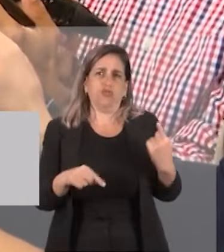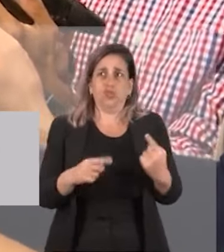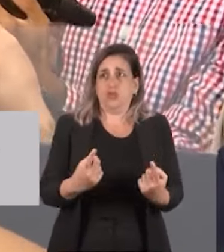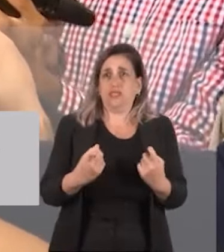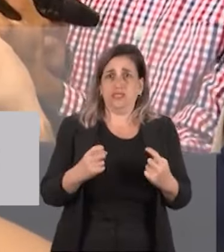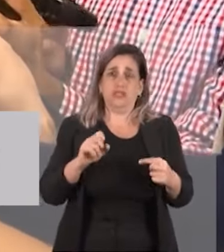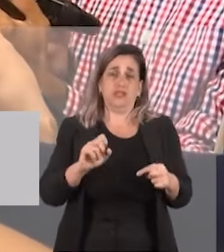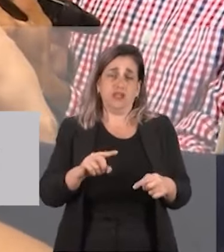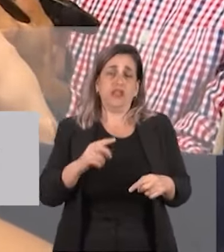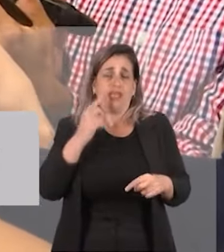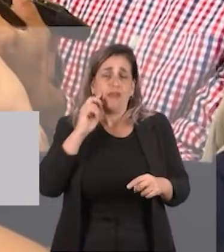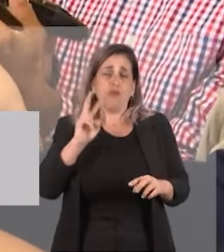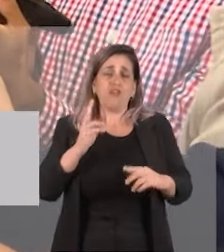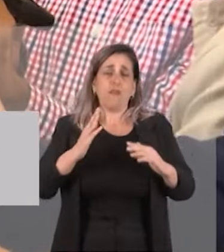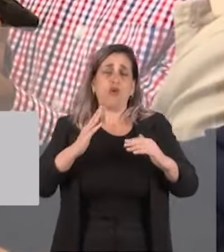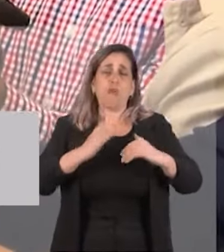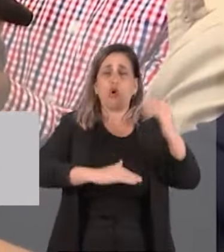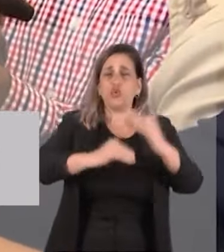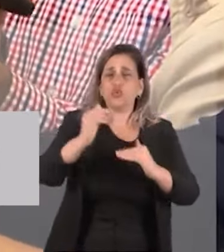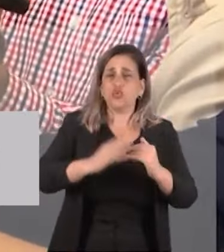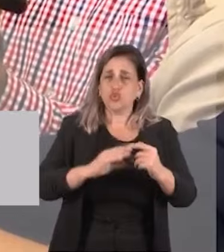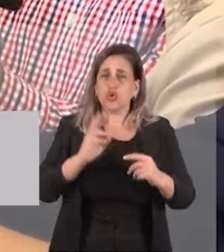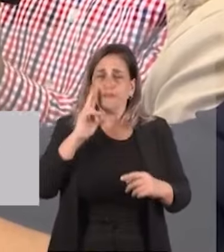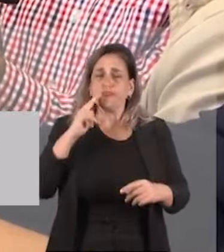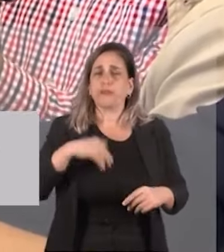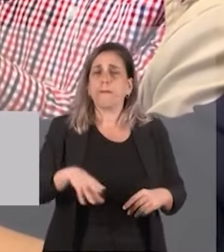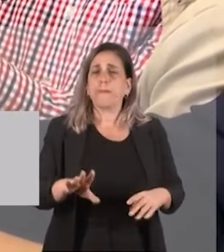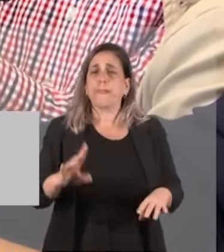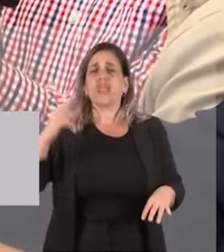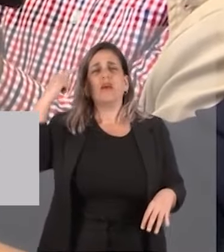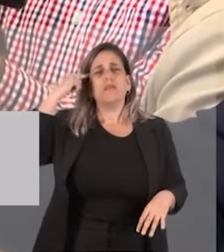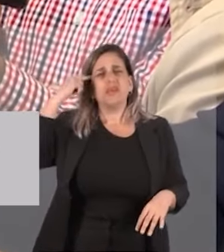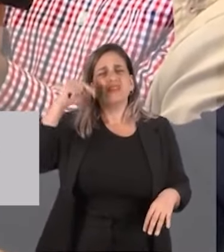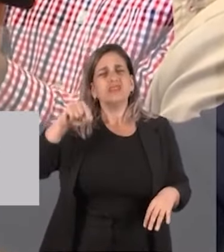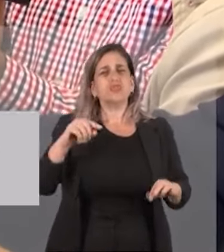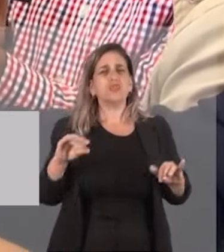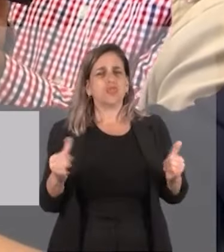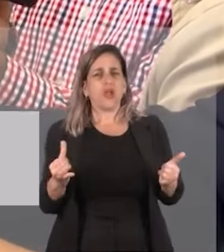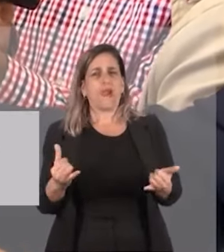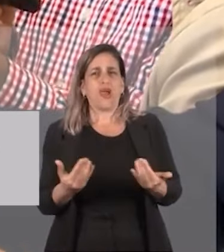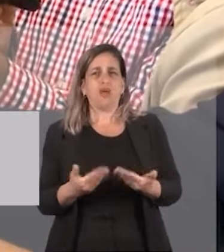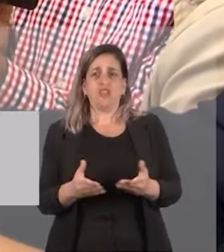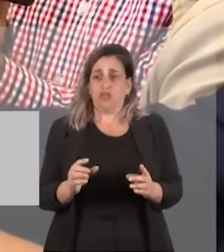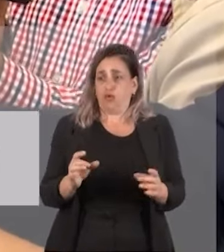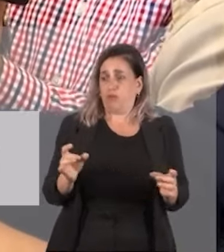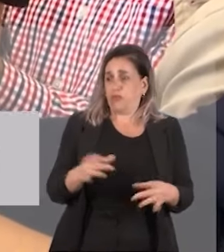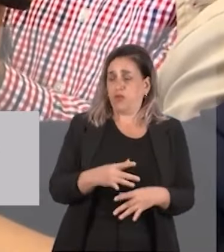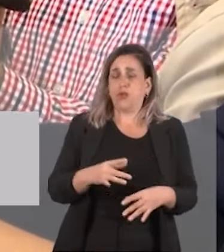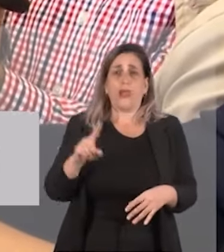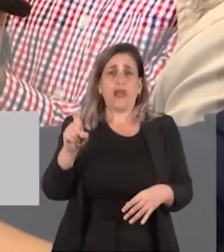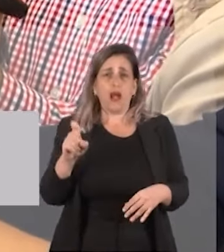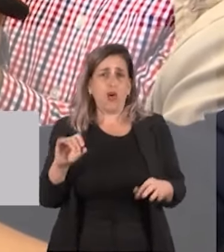bienes de uso de primera necesidad. Después veremos lo que hace a la infraestructura. Yo calculo que